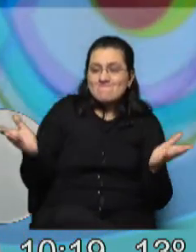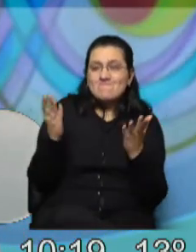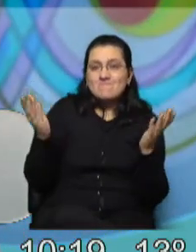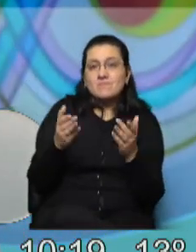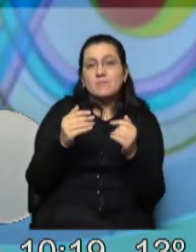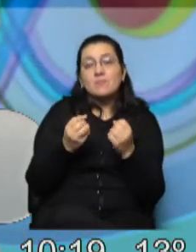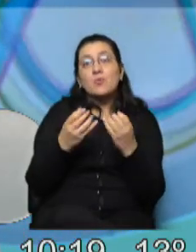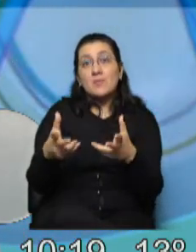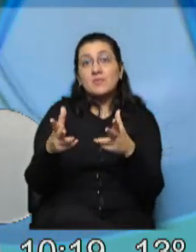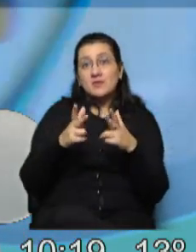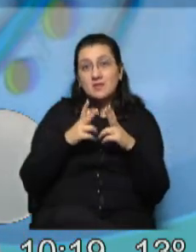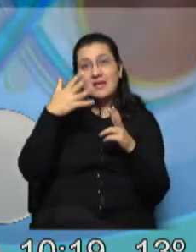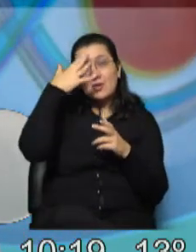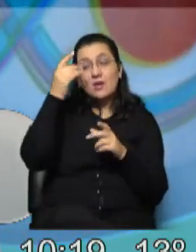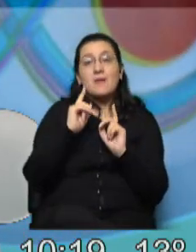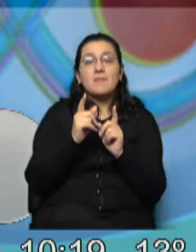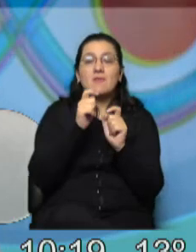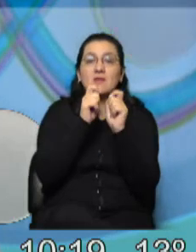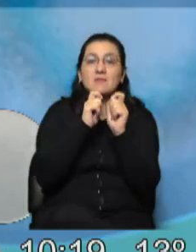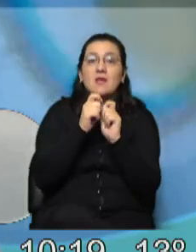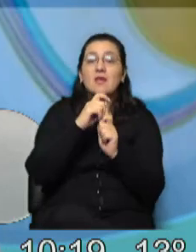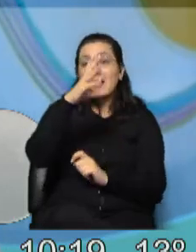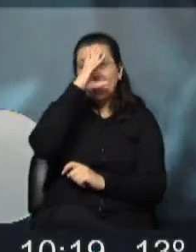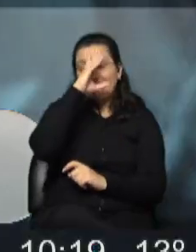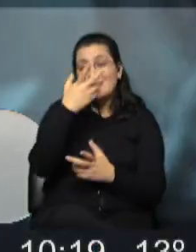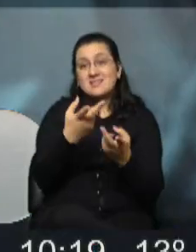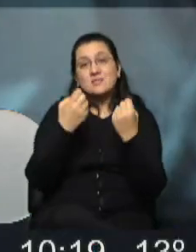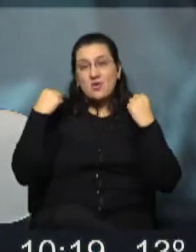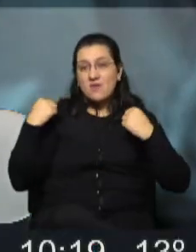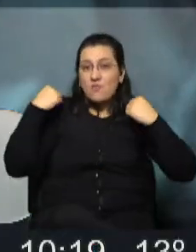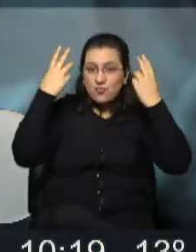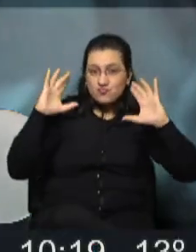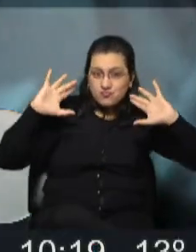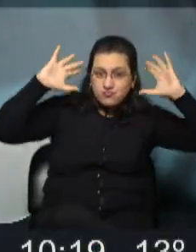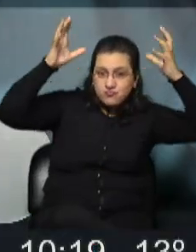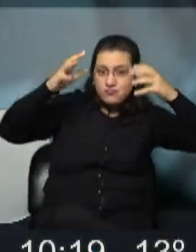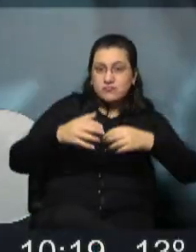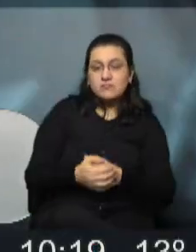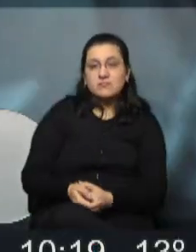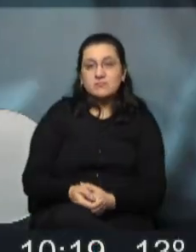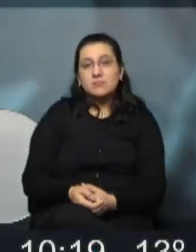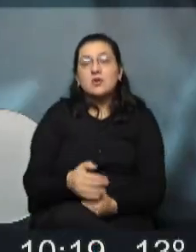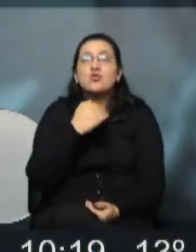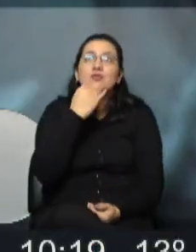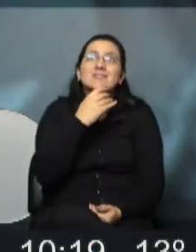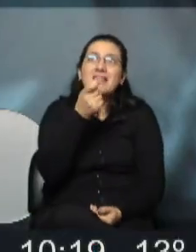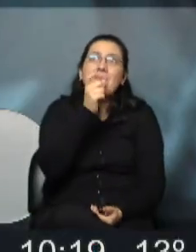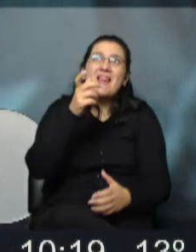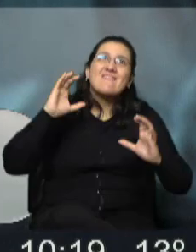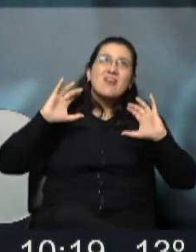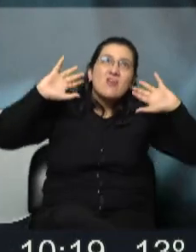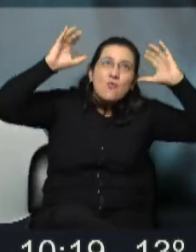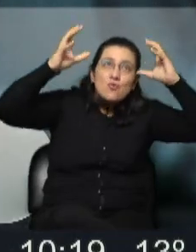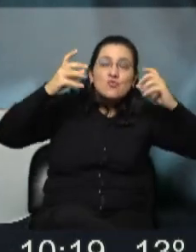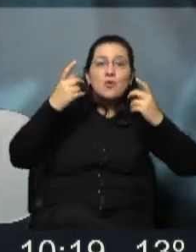Vos también me dijiste, creo que fue en esa misma entrevista, que el carnaval necesita una revolución. Sí, no sé, digo, la palabra revolución, pero...